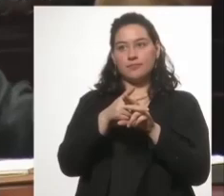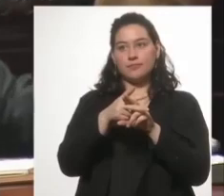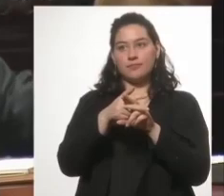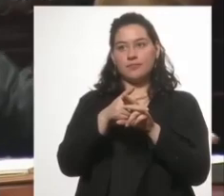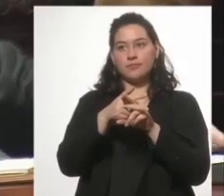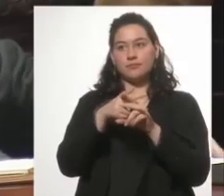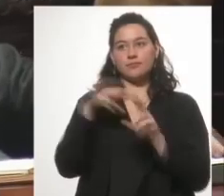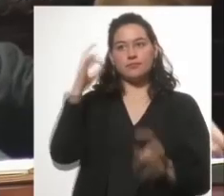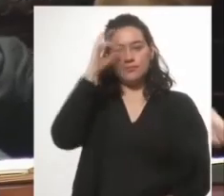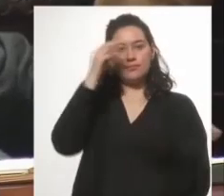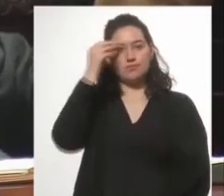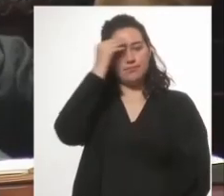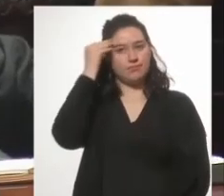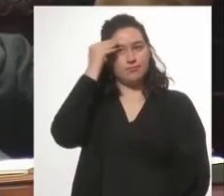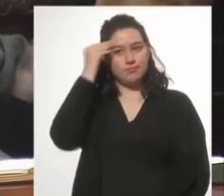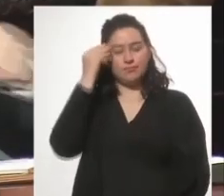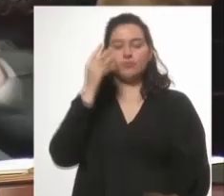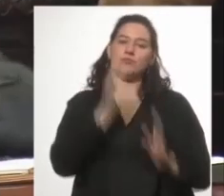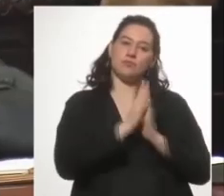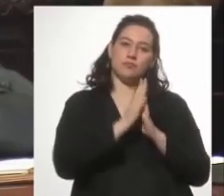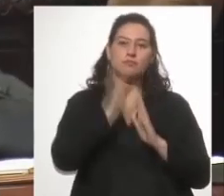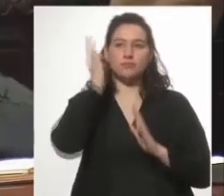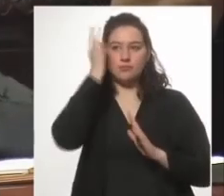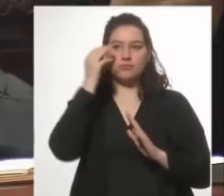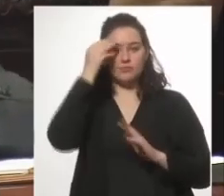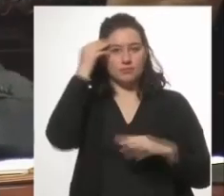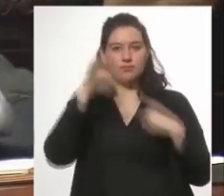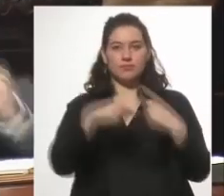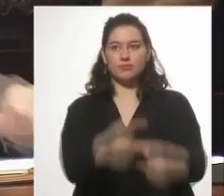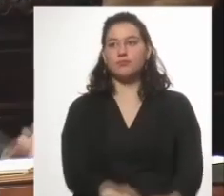No amerita. Señor senador, prosiga.